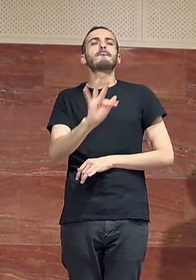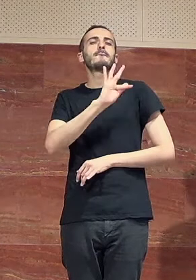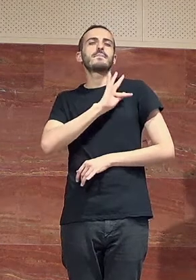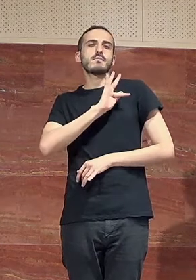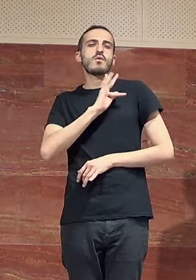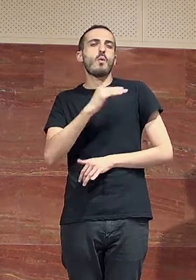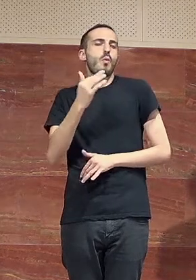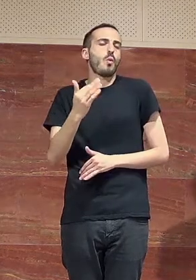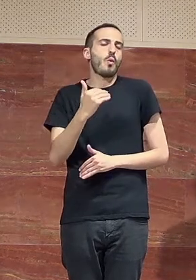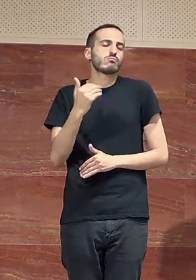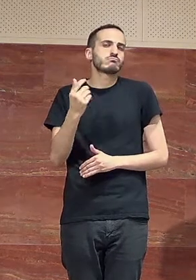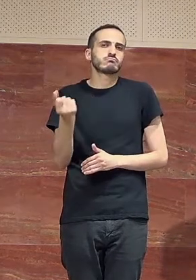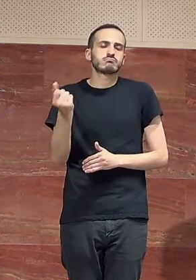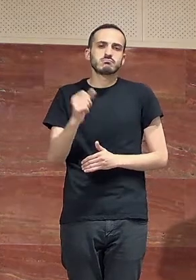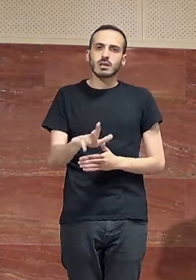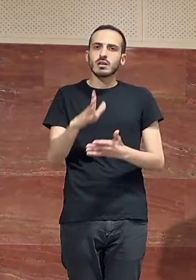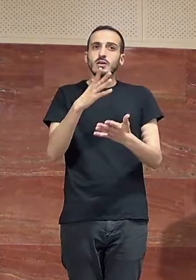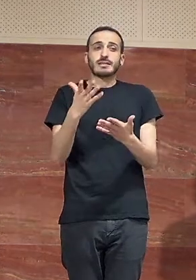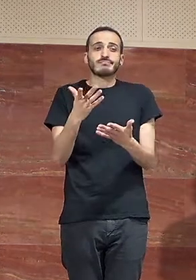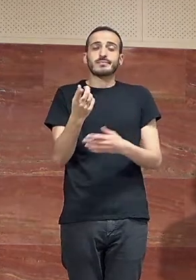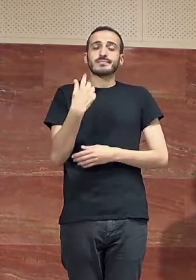Y también nos falta mucho